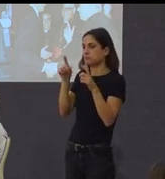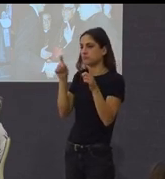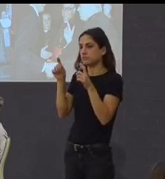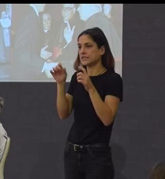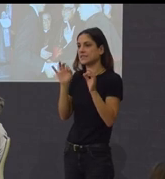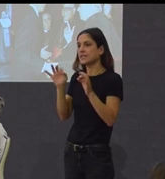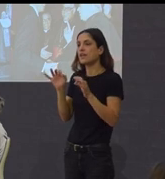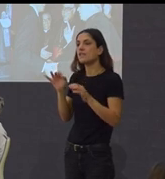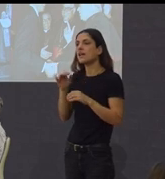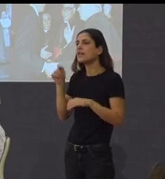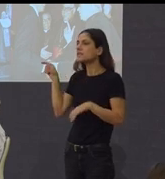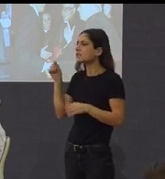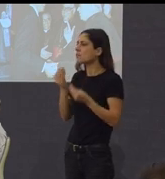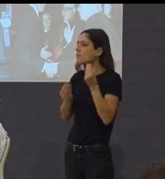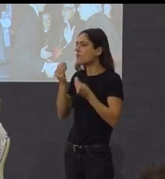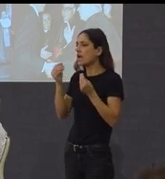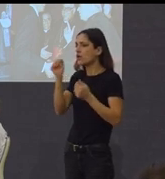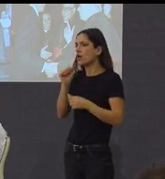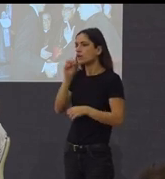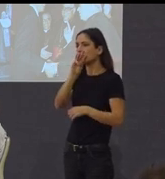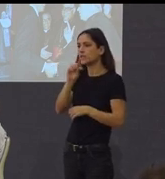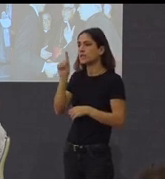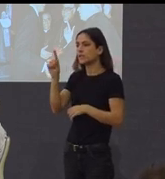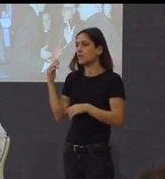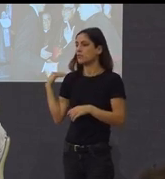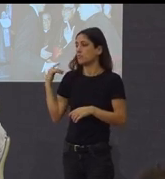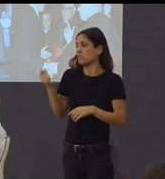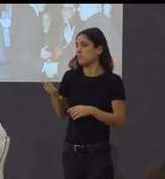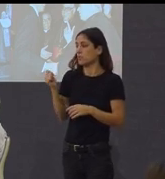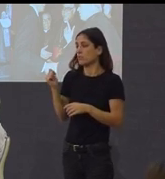31, acaba de proclamarse a República,